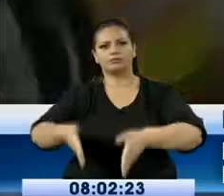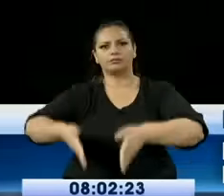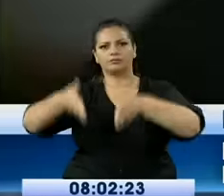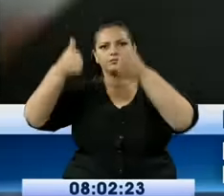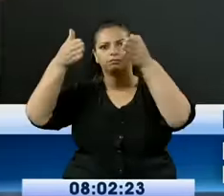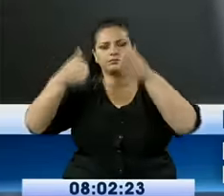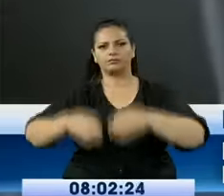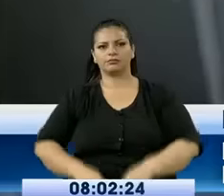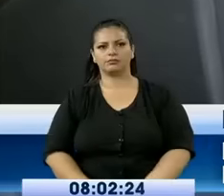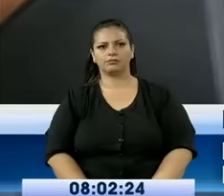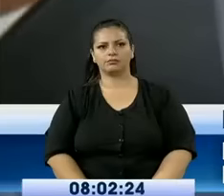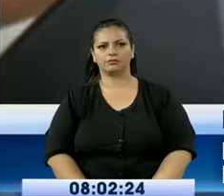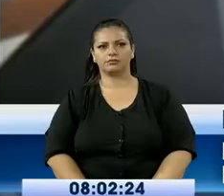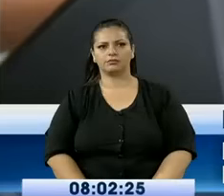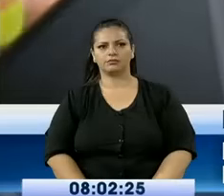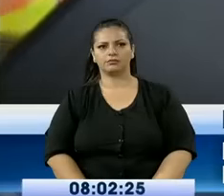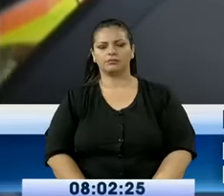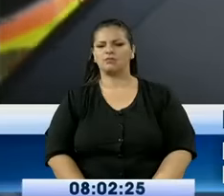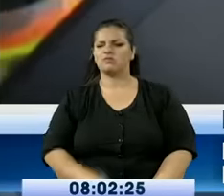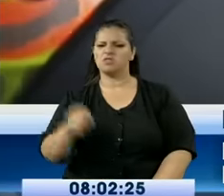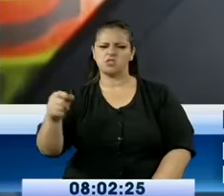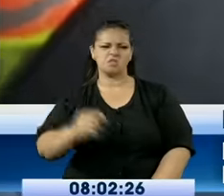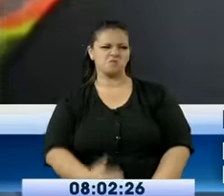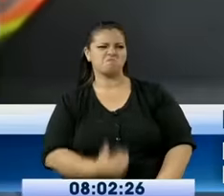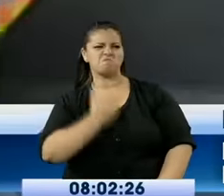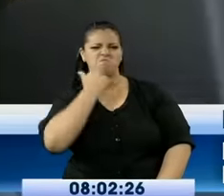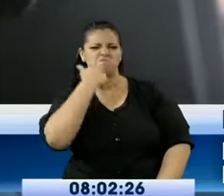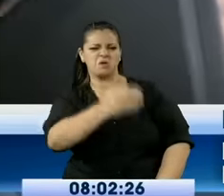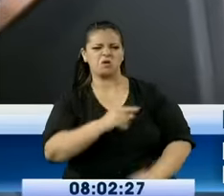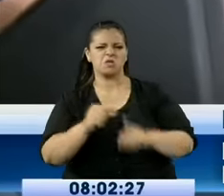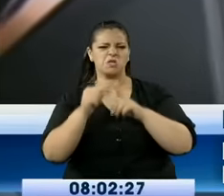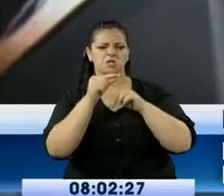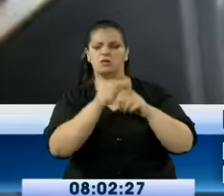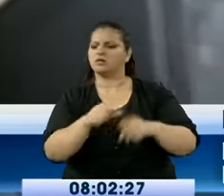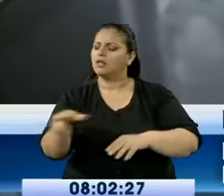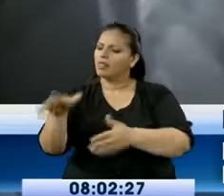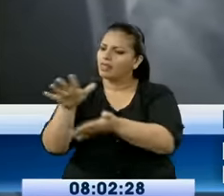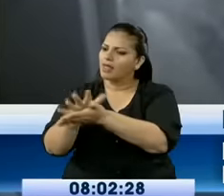mamá, me ahogaba! ¡Y te baja la de calmar, señorita, para porque poder!